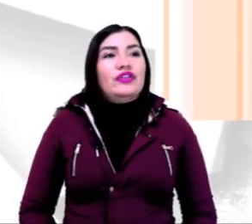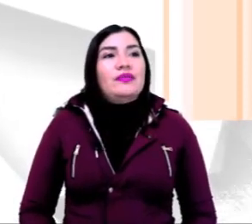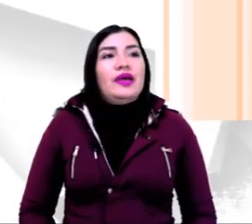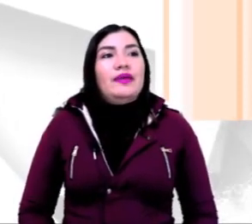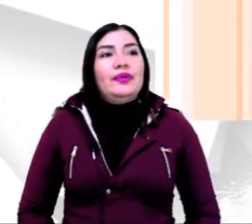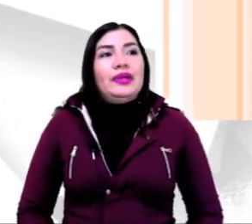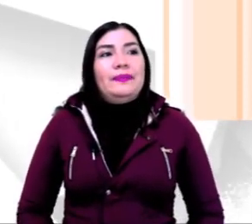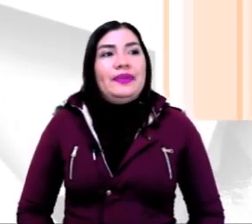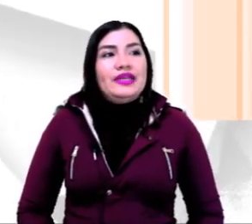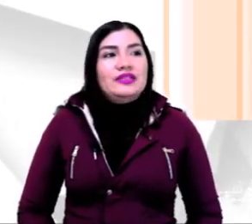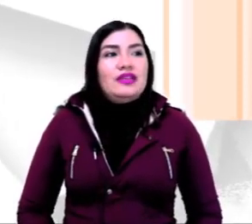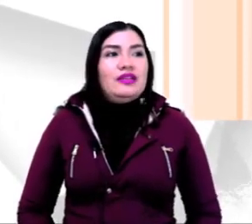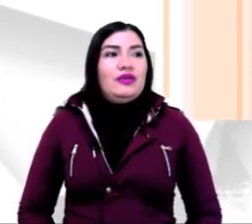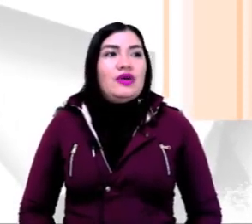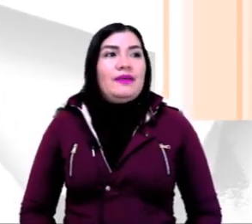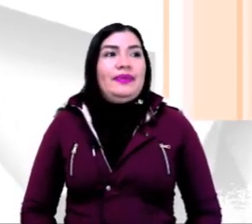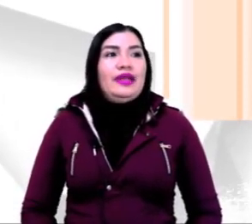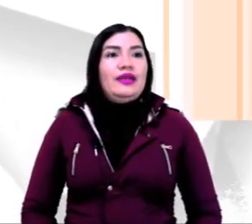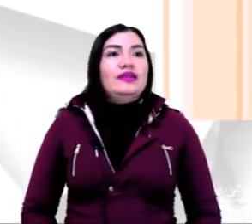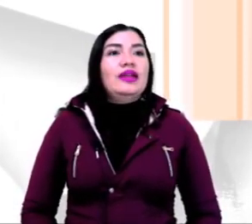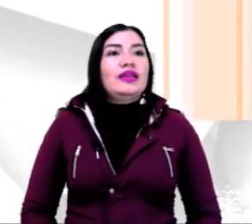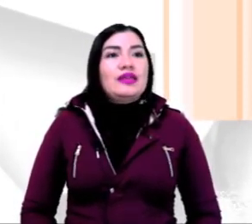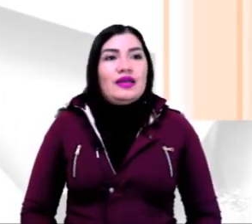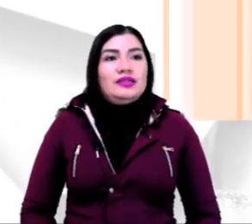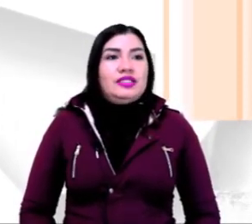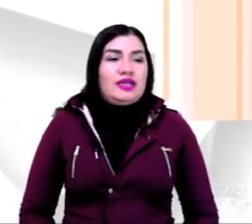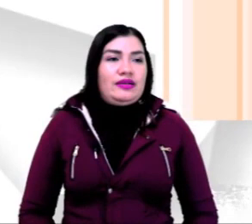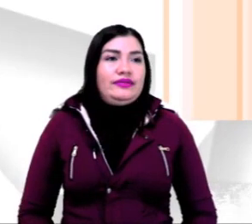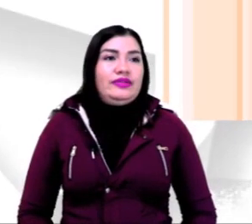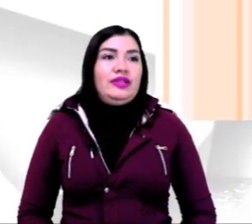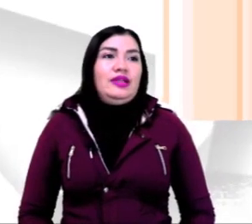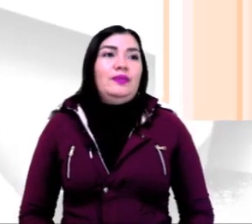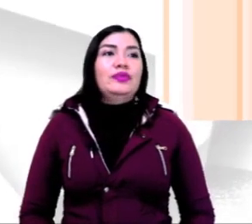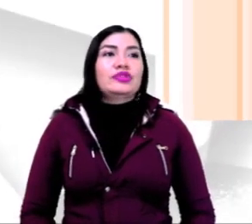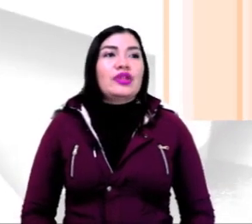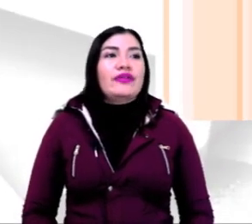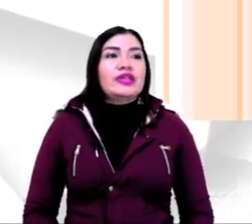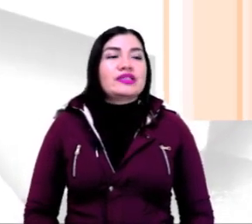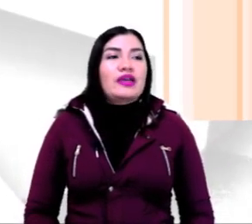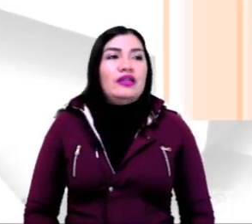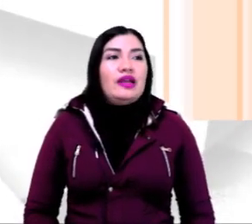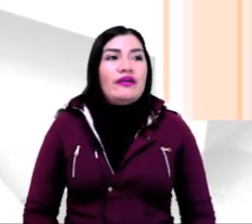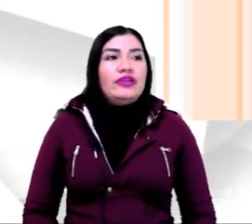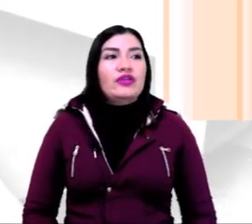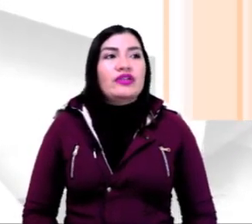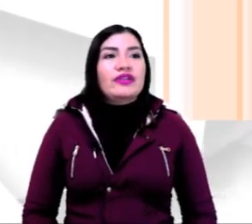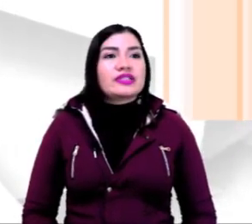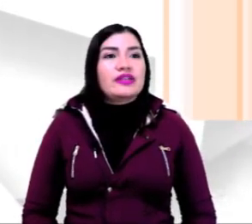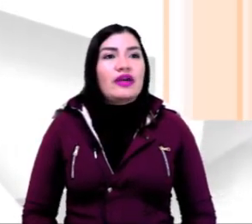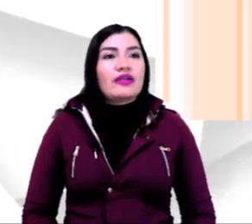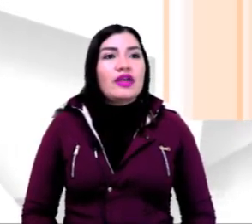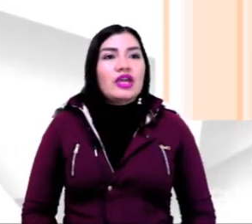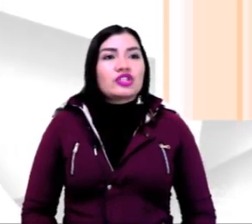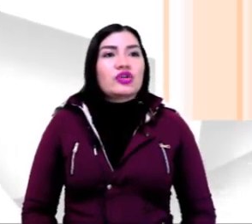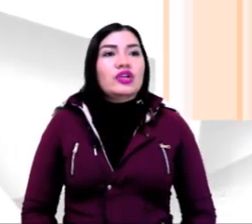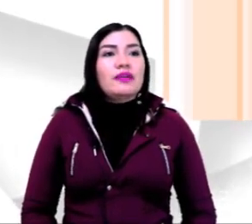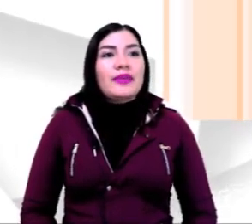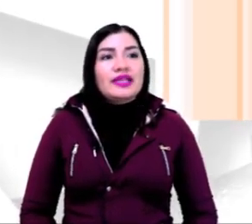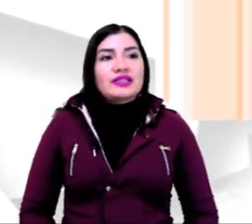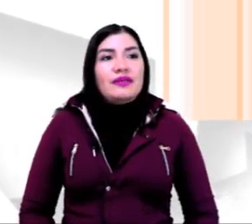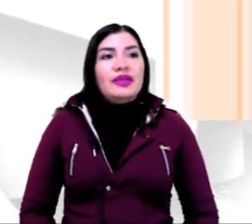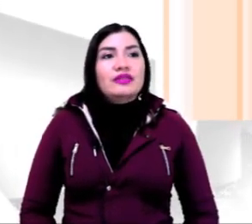está formada por especies de hoja perenne y ancha. Desde el punto de vista de la biodiversidad,